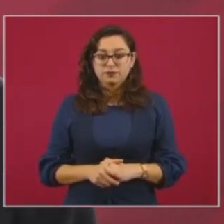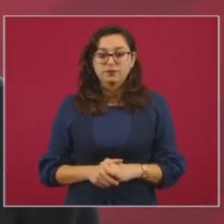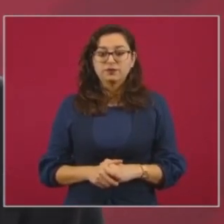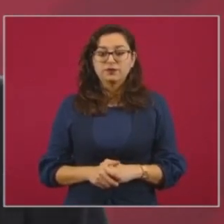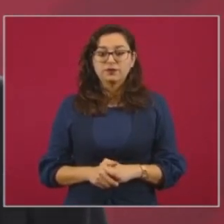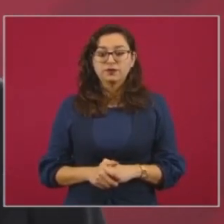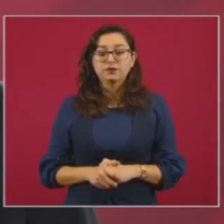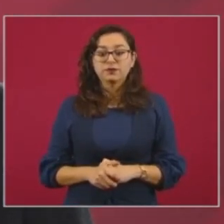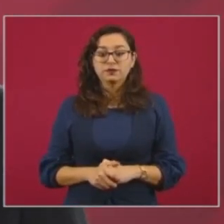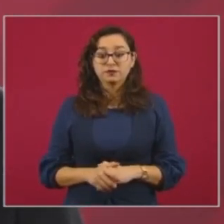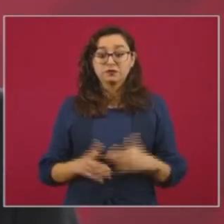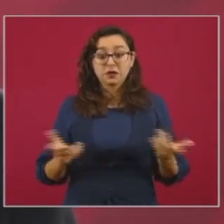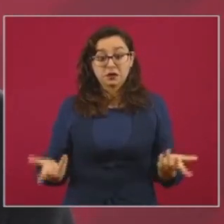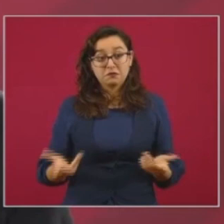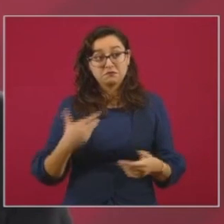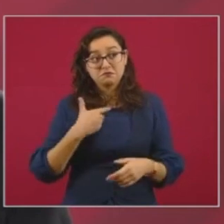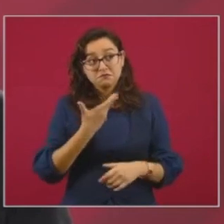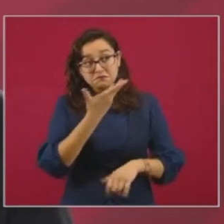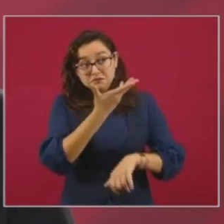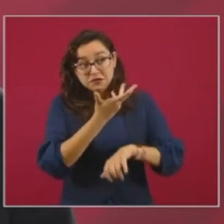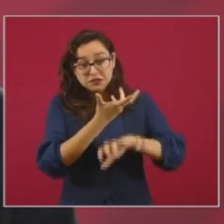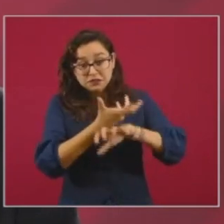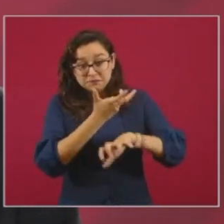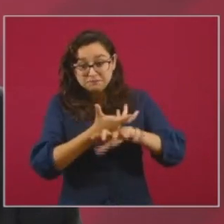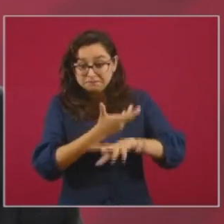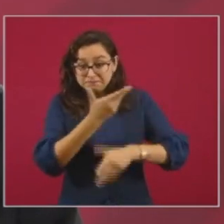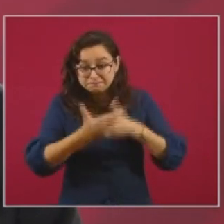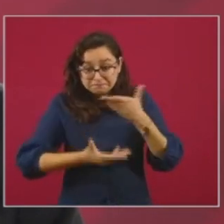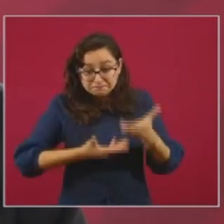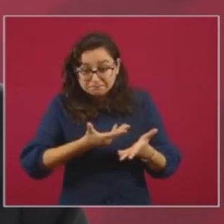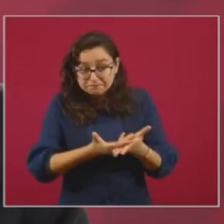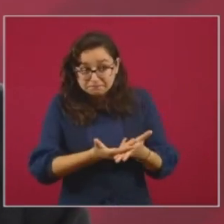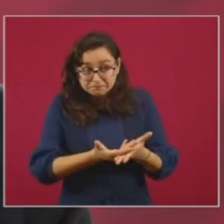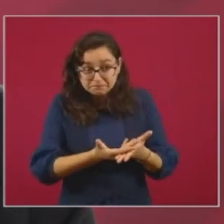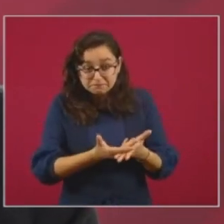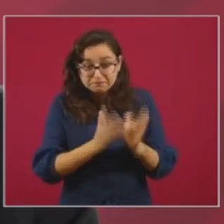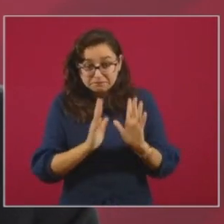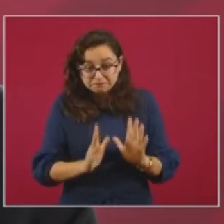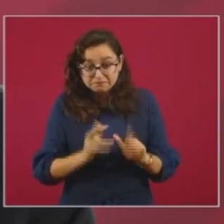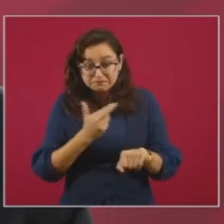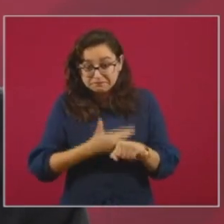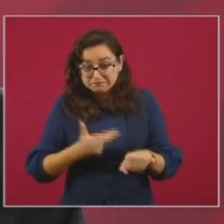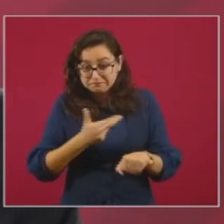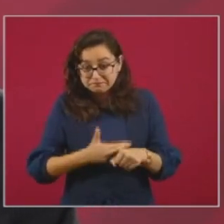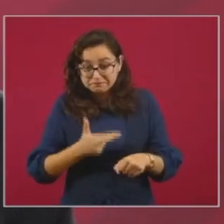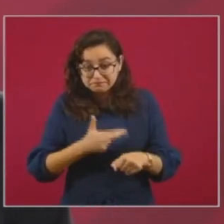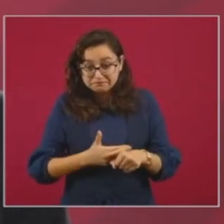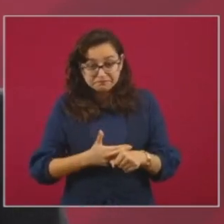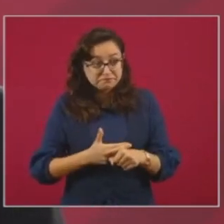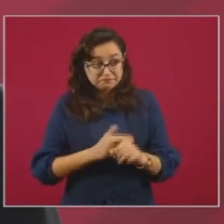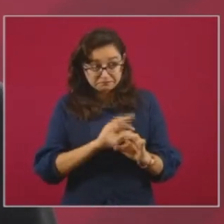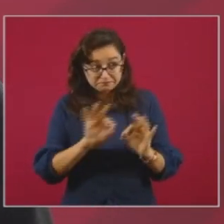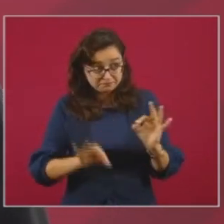el beneplácito al gobierno estadounidense, luego, de conformidad con la